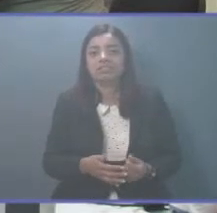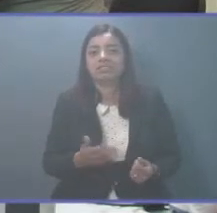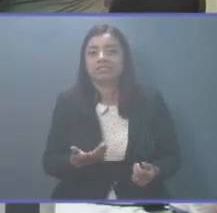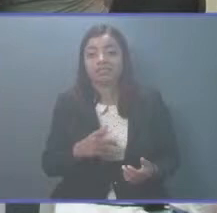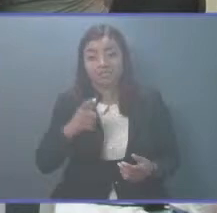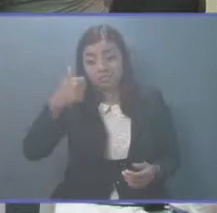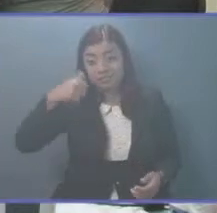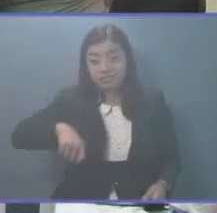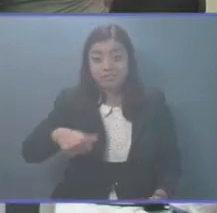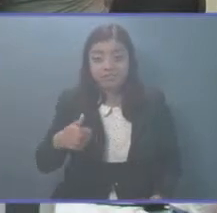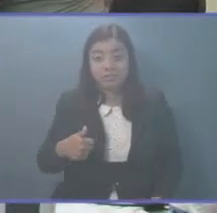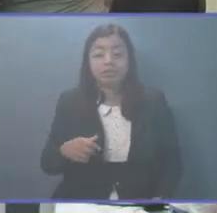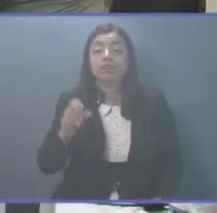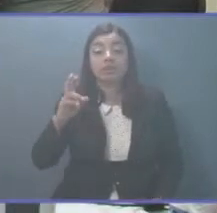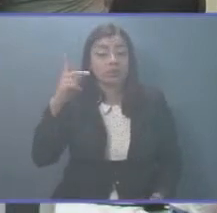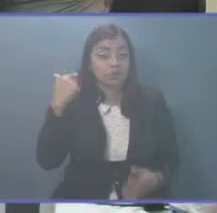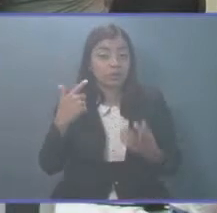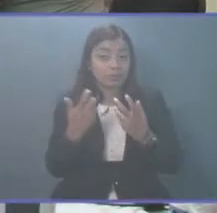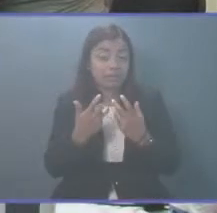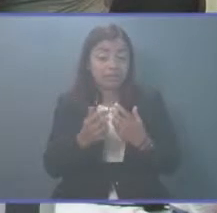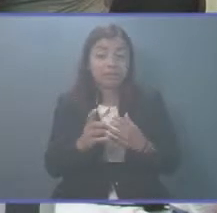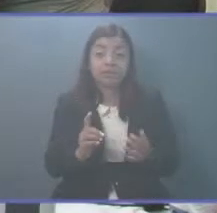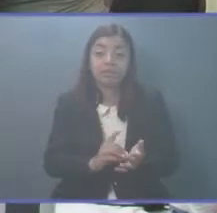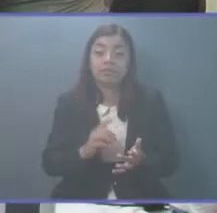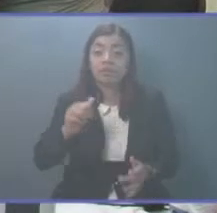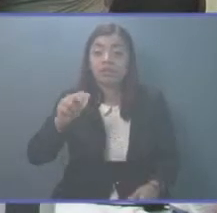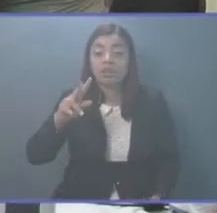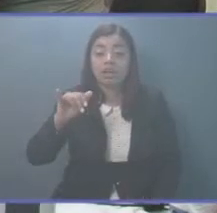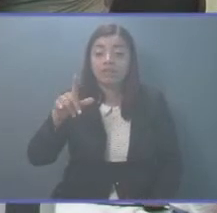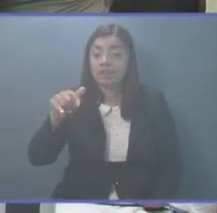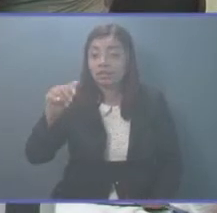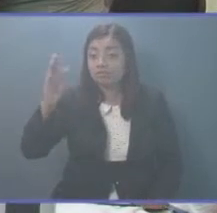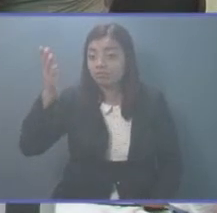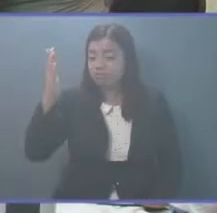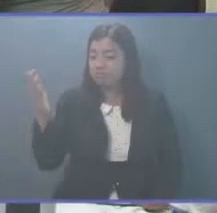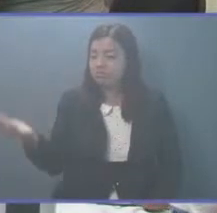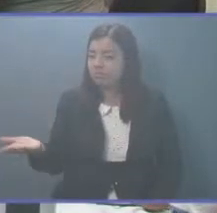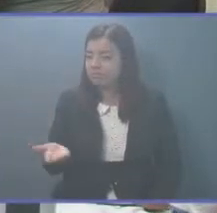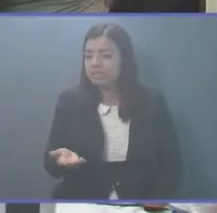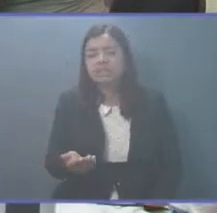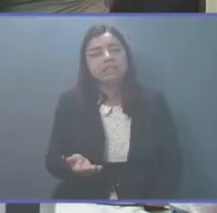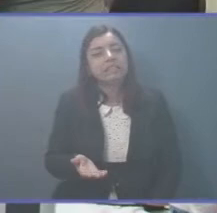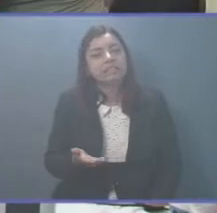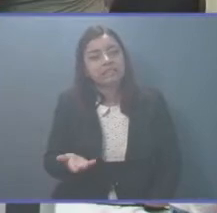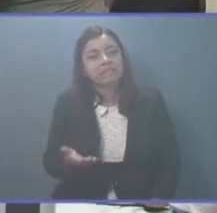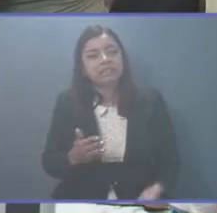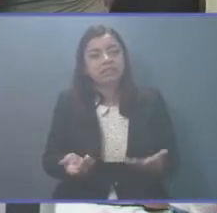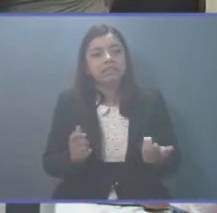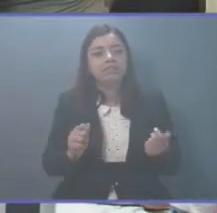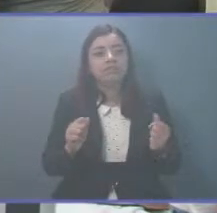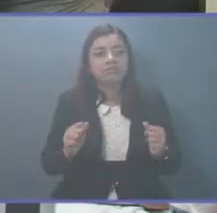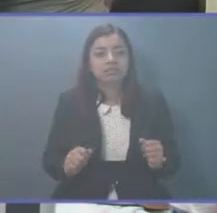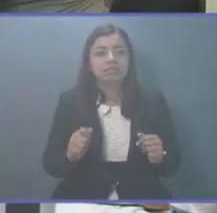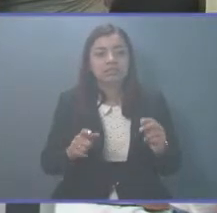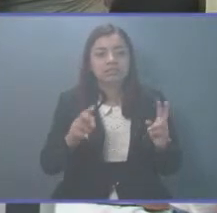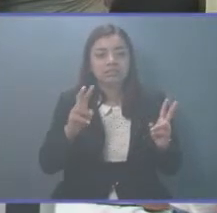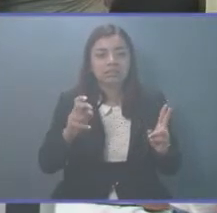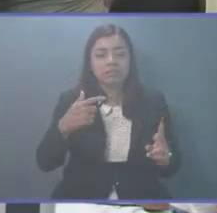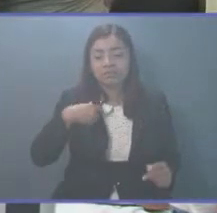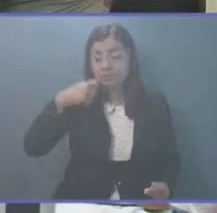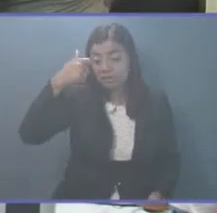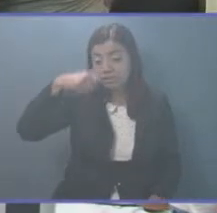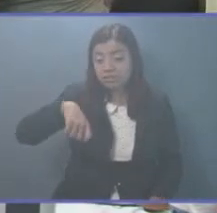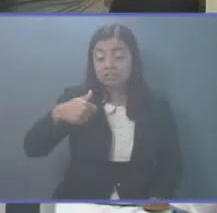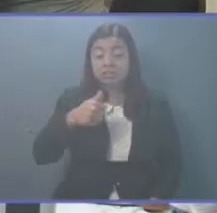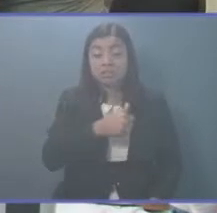¿Le parece? Compañeros, diputado Roy Ávila. Sí. Este es un tema, yo sí coincido con